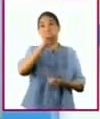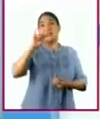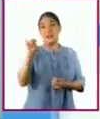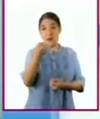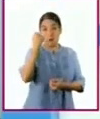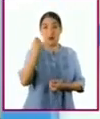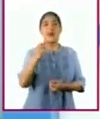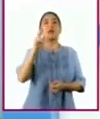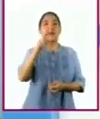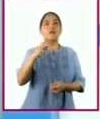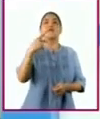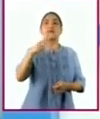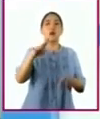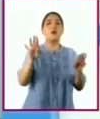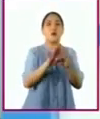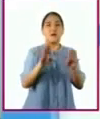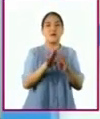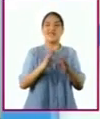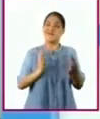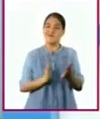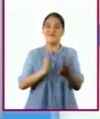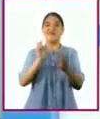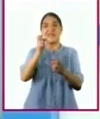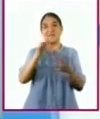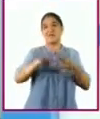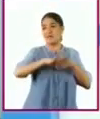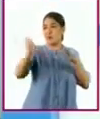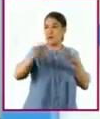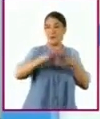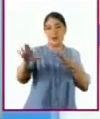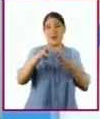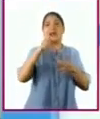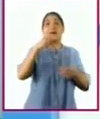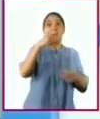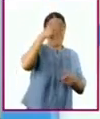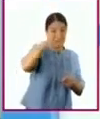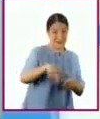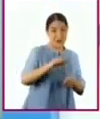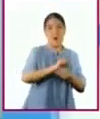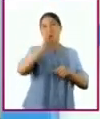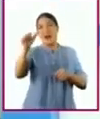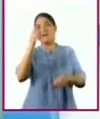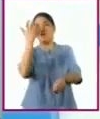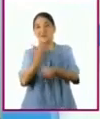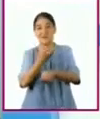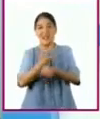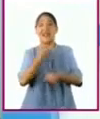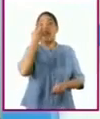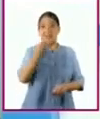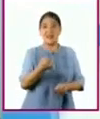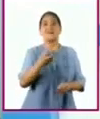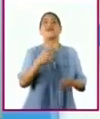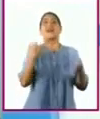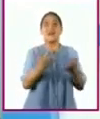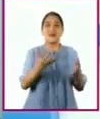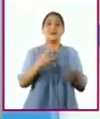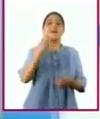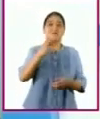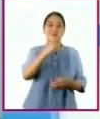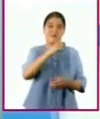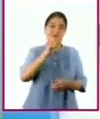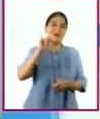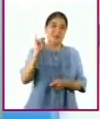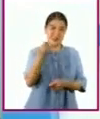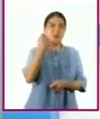como el principal punto de cruce de migrantes desde México hasta los Estados Unidos, y esa condición hace que a esta ciudad